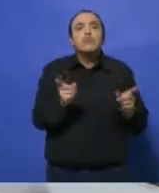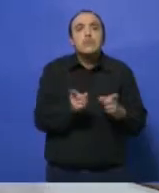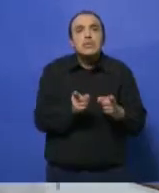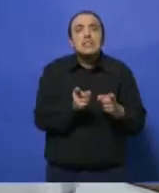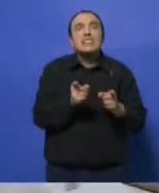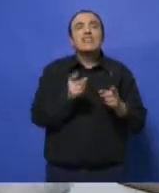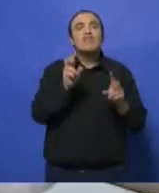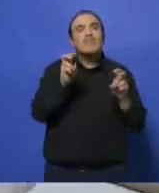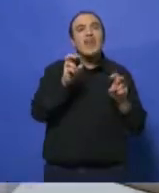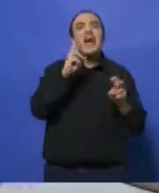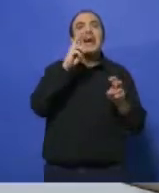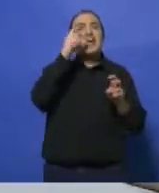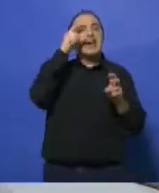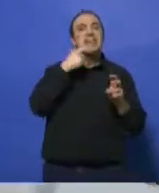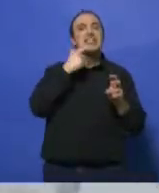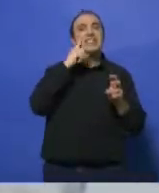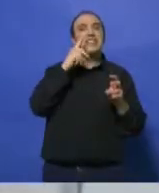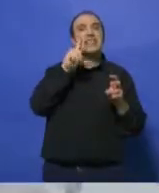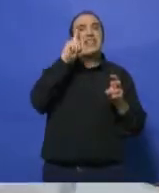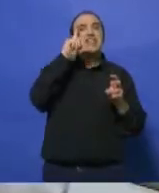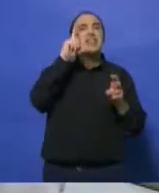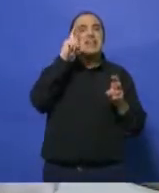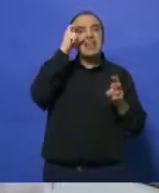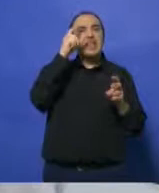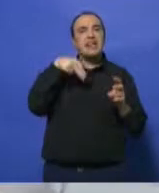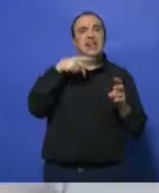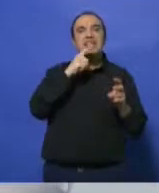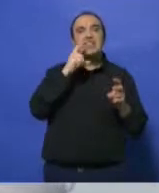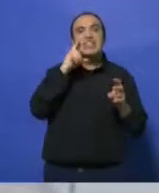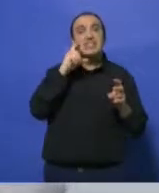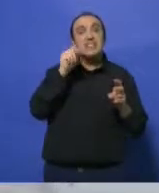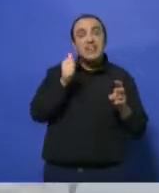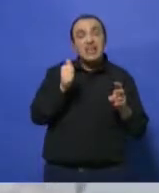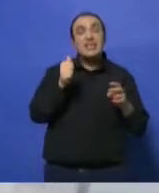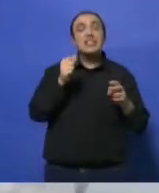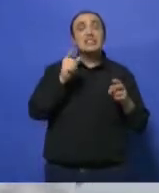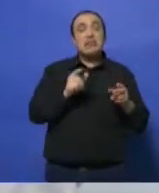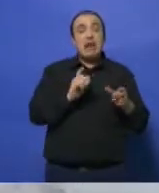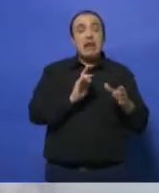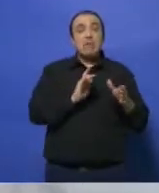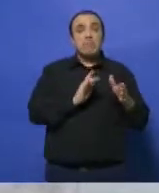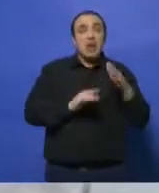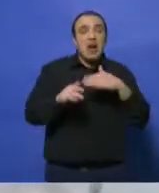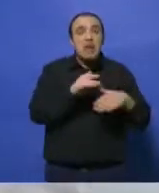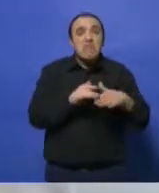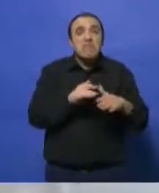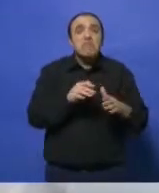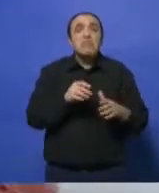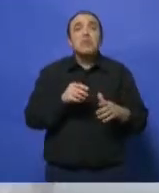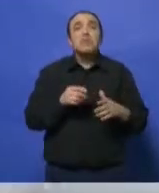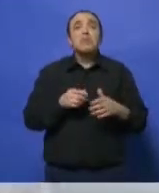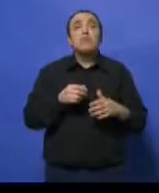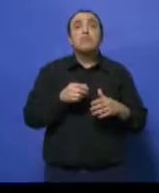entre compañeros de la carrera. Decidimos armar una productora de cine independiente que se llama Suricata Films. Y